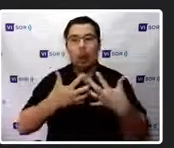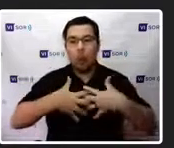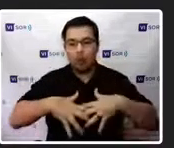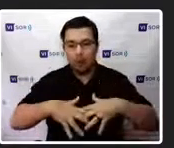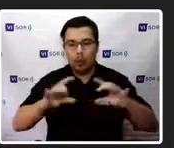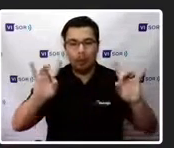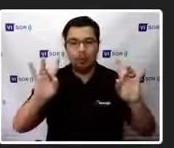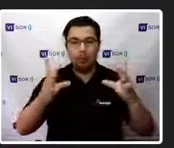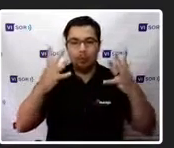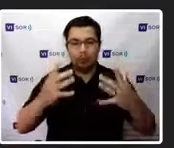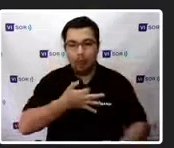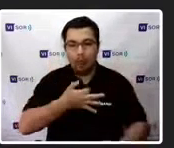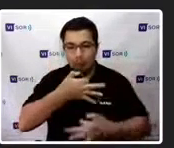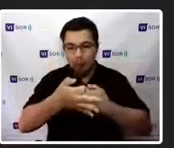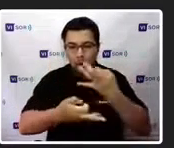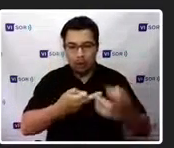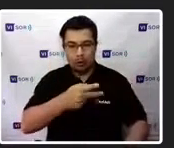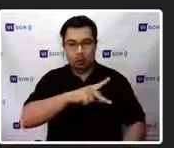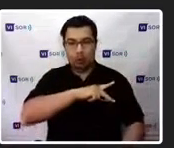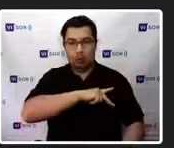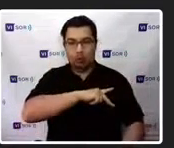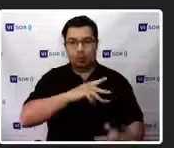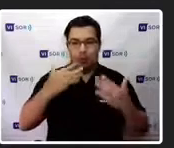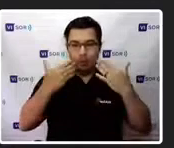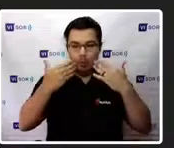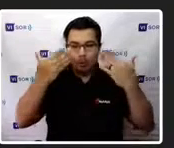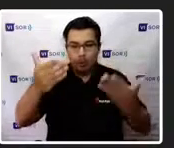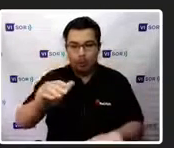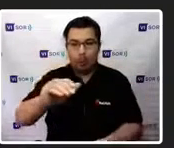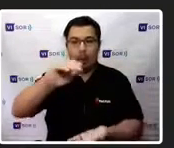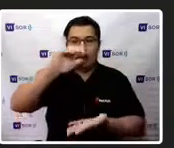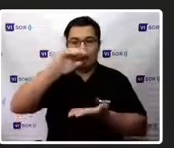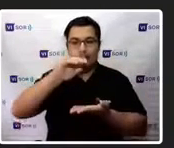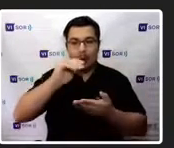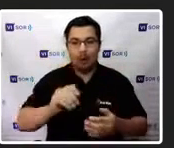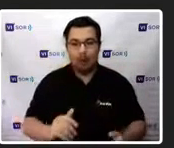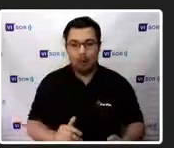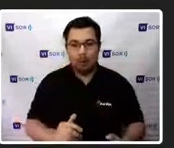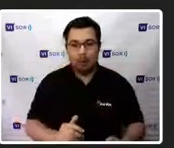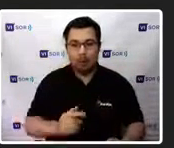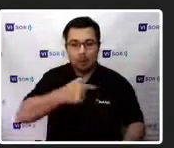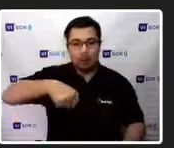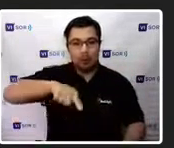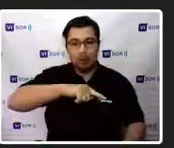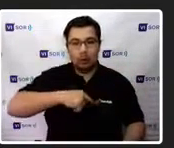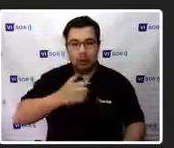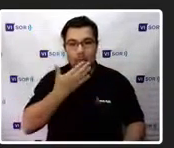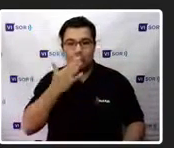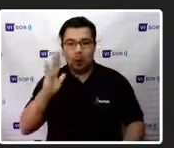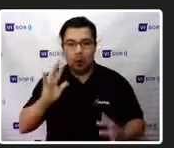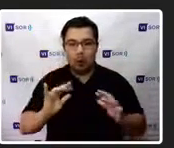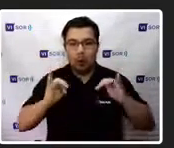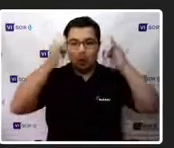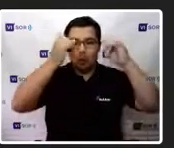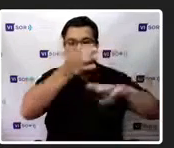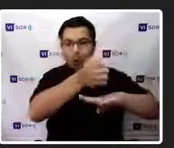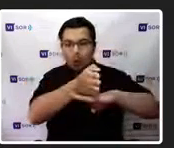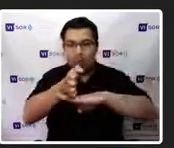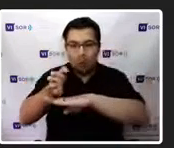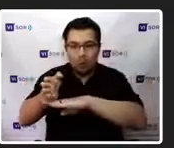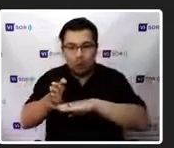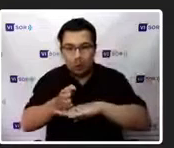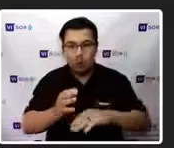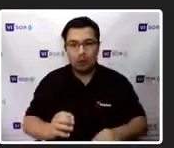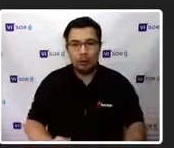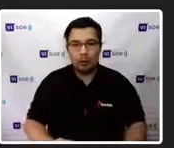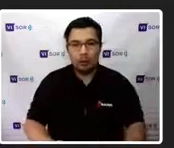En los últimos 6, 7 años hemos sido premiados como el mejor destino de turismo de aventura en Chile, y la naturaleza y los espacios que